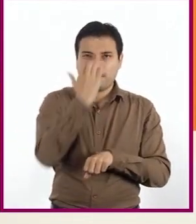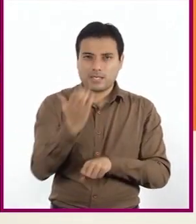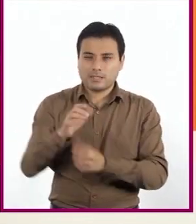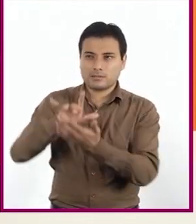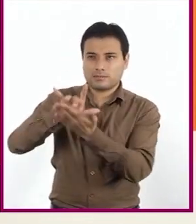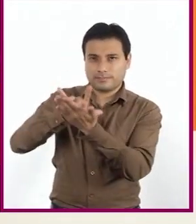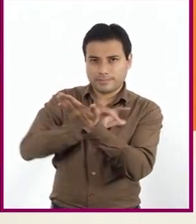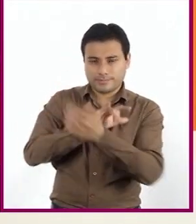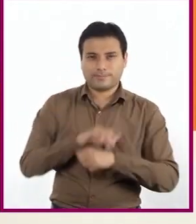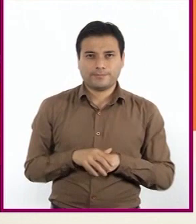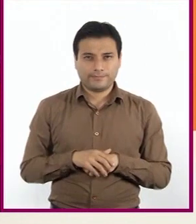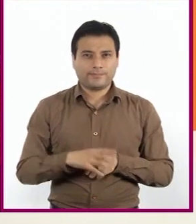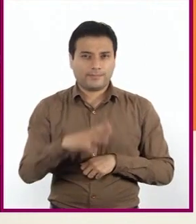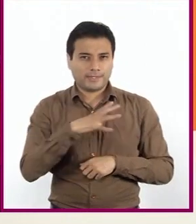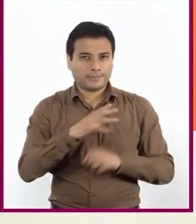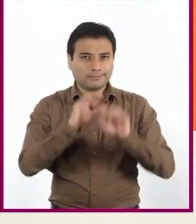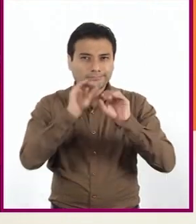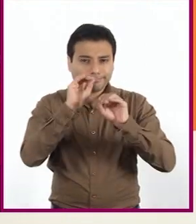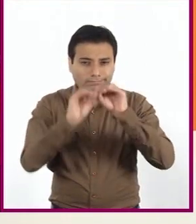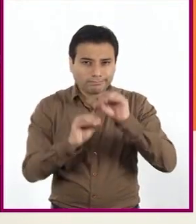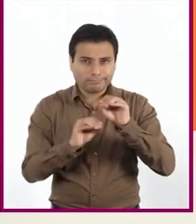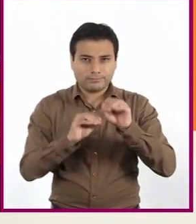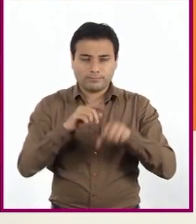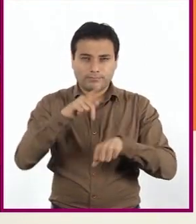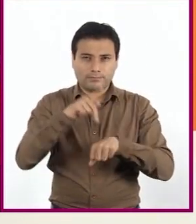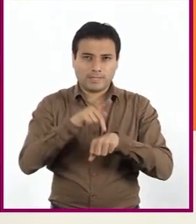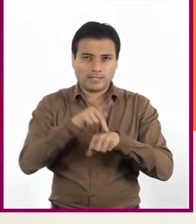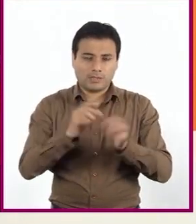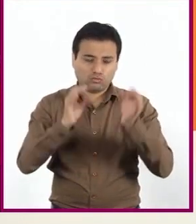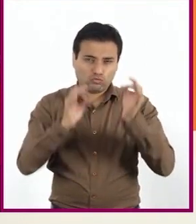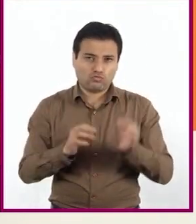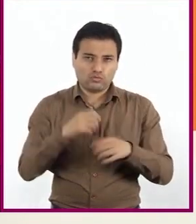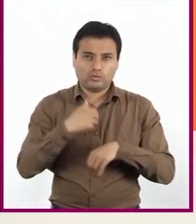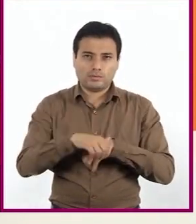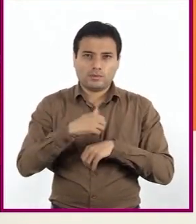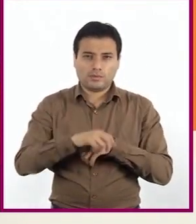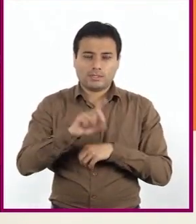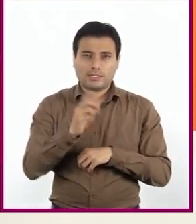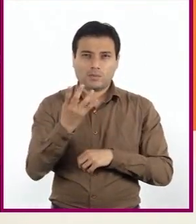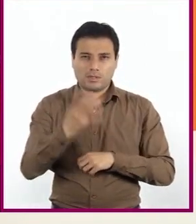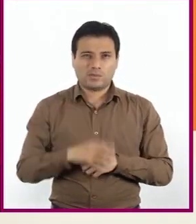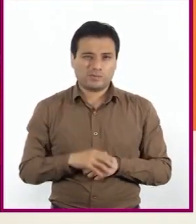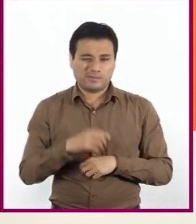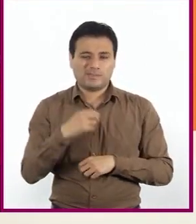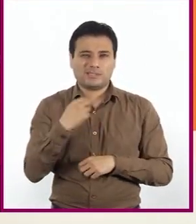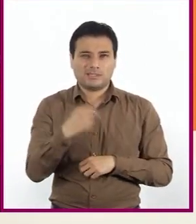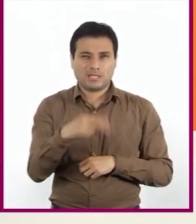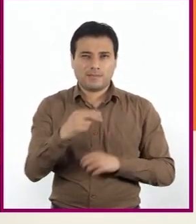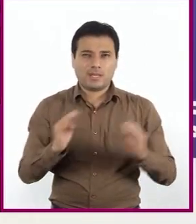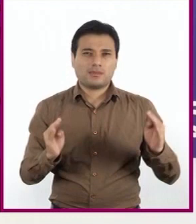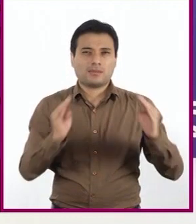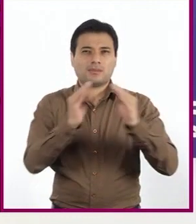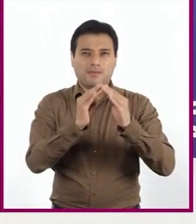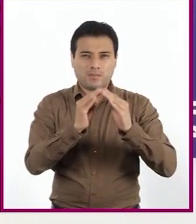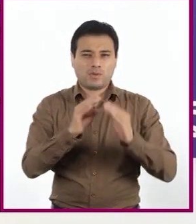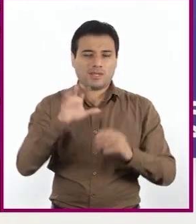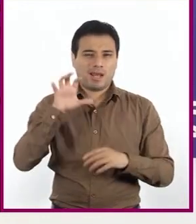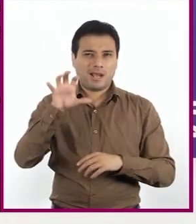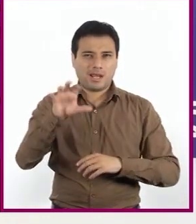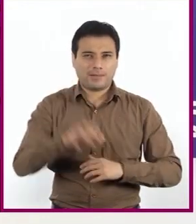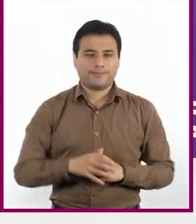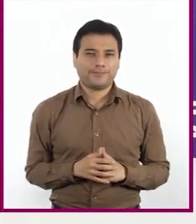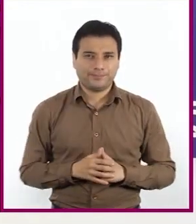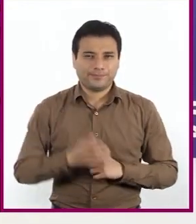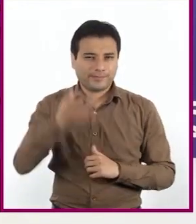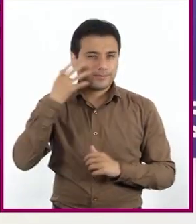de la estructura 34 del mirador, también llamada el Templo de la Garra del Jaguar.